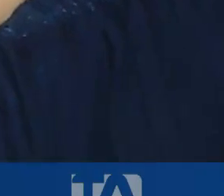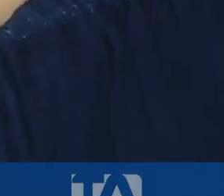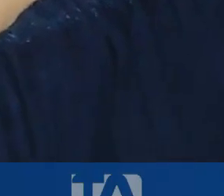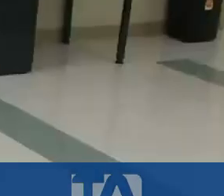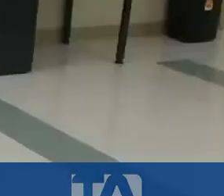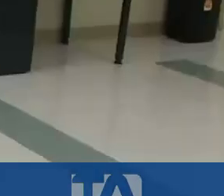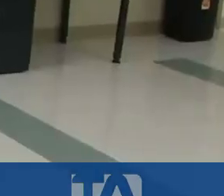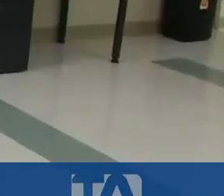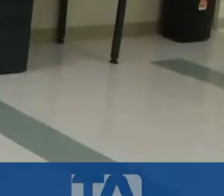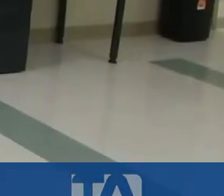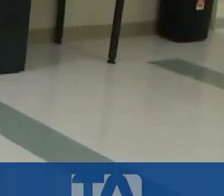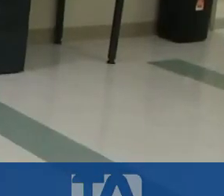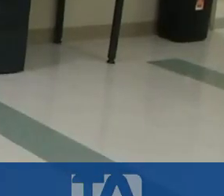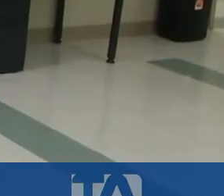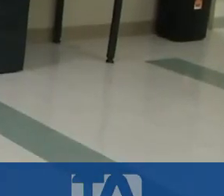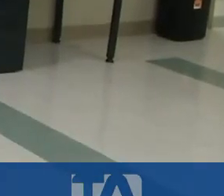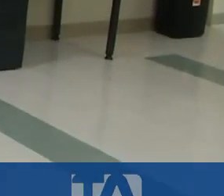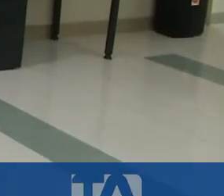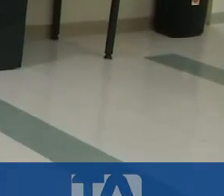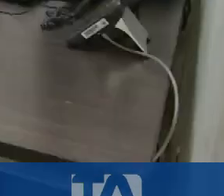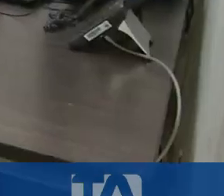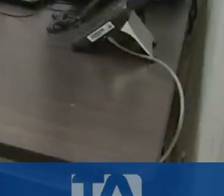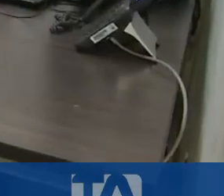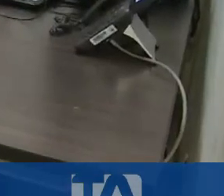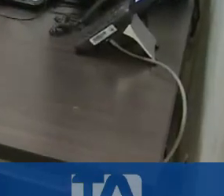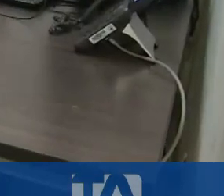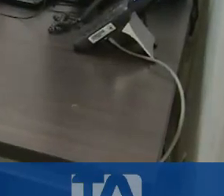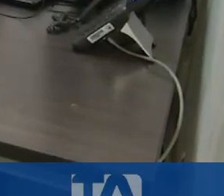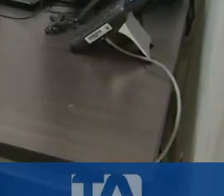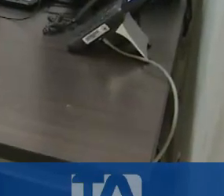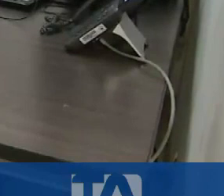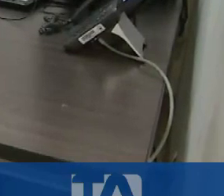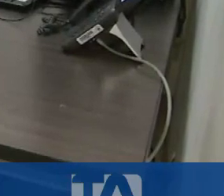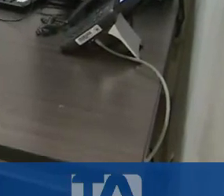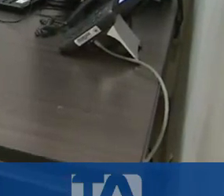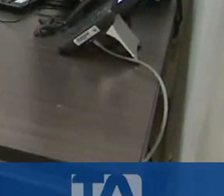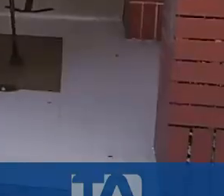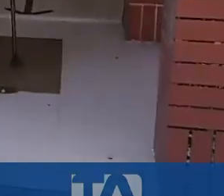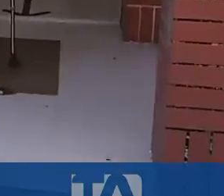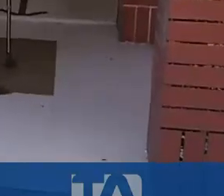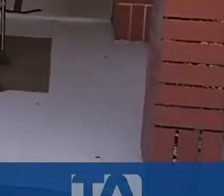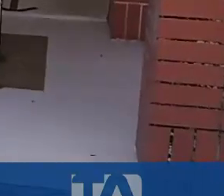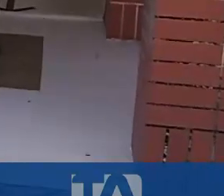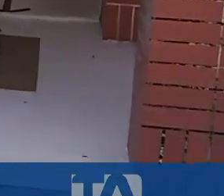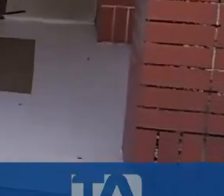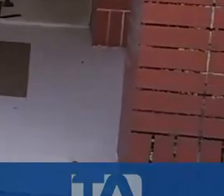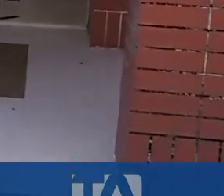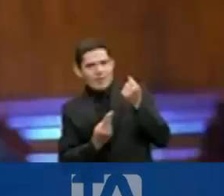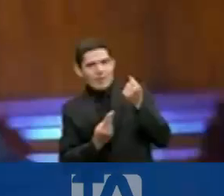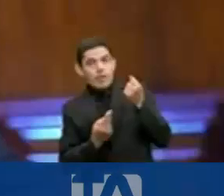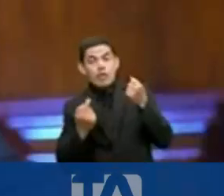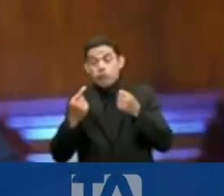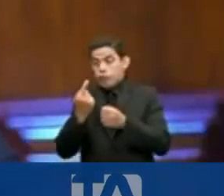Eso, junto a las cifras macroeconómicas que hoy le sonríen, forman parte de su plan de estabilización sanitaria y económica,